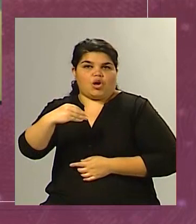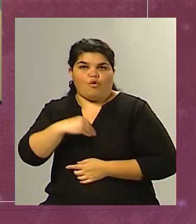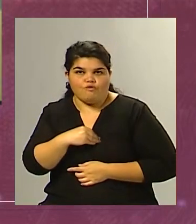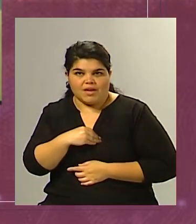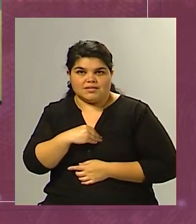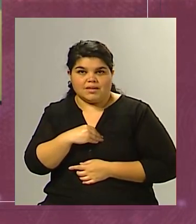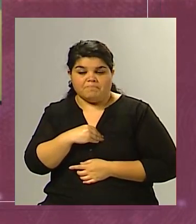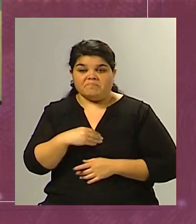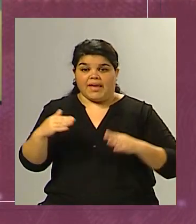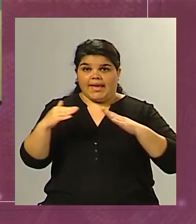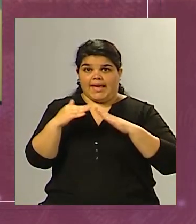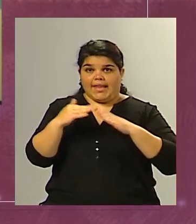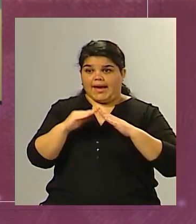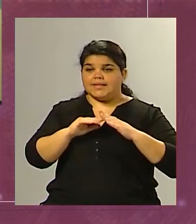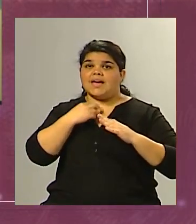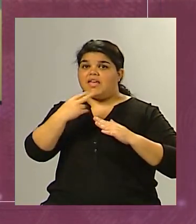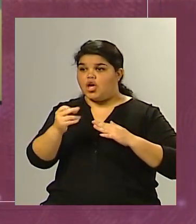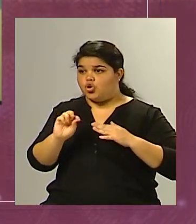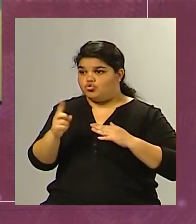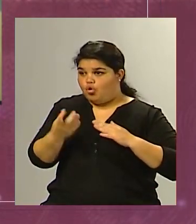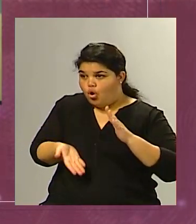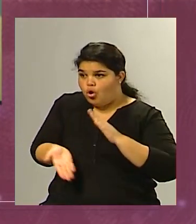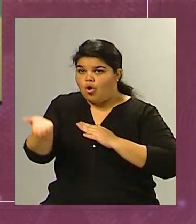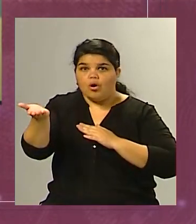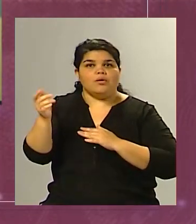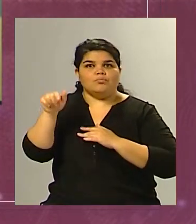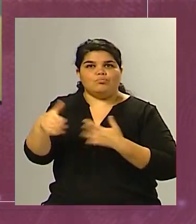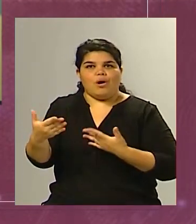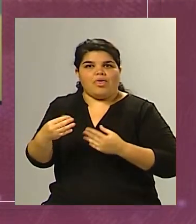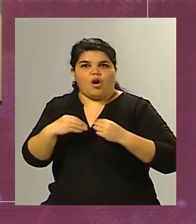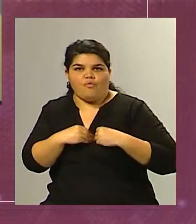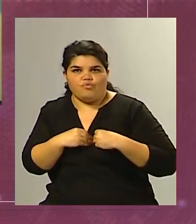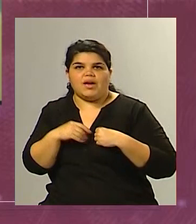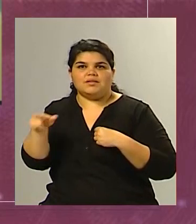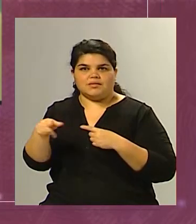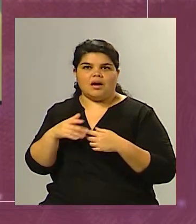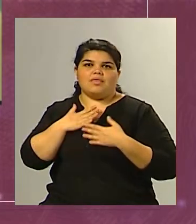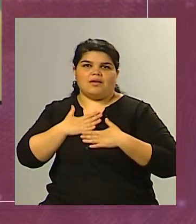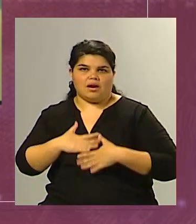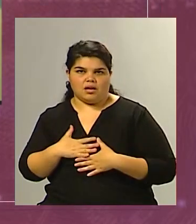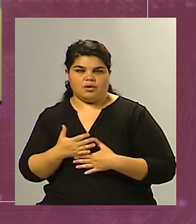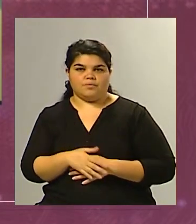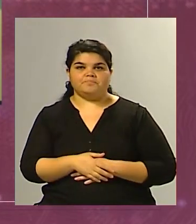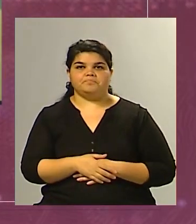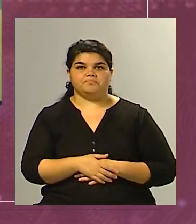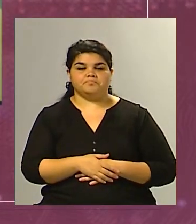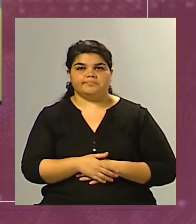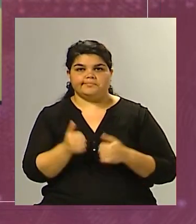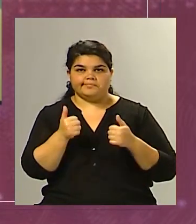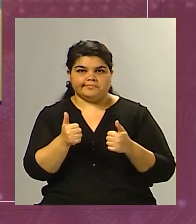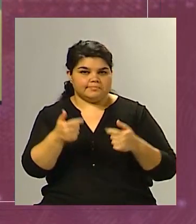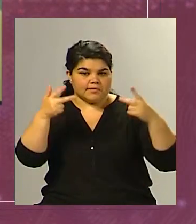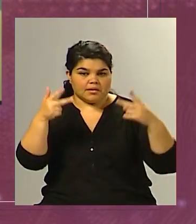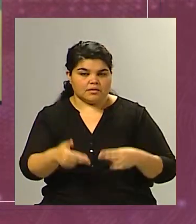quienes se quedan en la casa, transmitiendo todo lo que está pasando de viaje de egresados. Sin duda. Bueno, Ismael, nos vamos a ir a una nueva pausa y en el